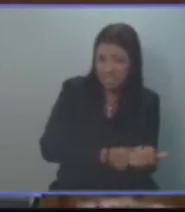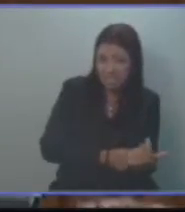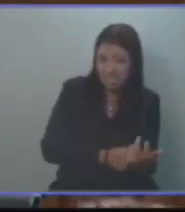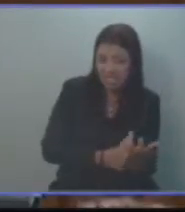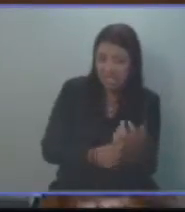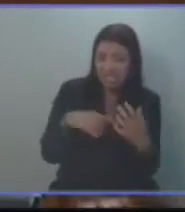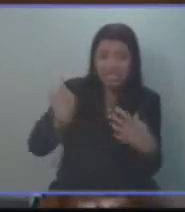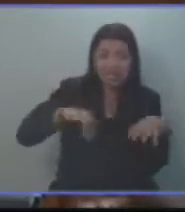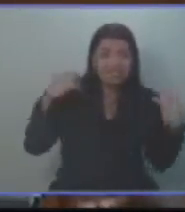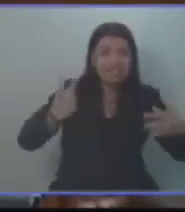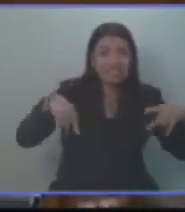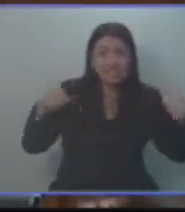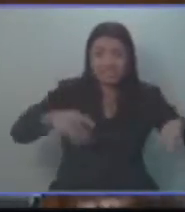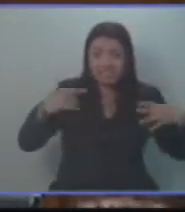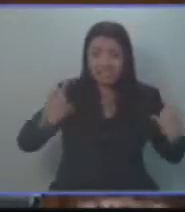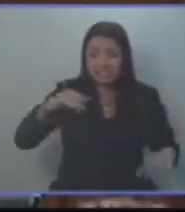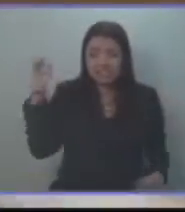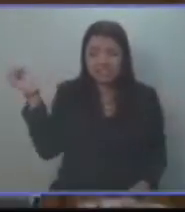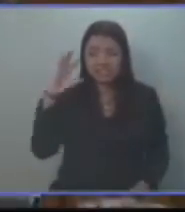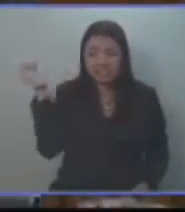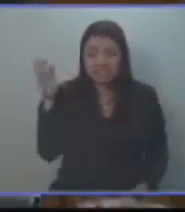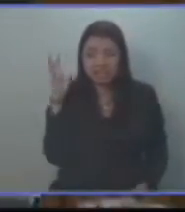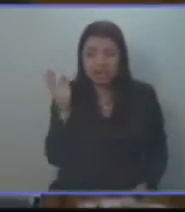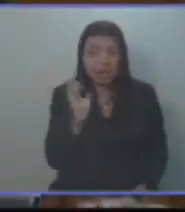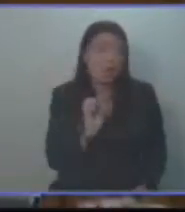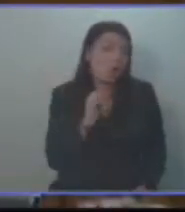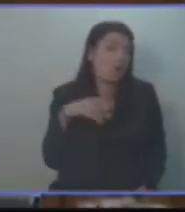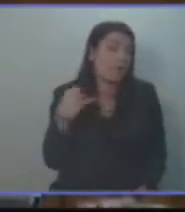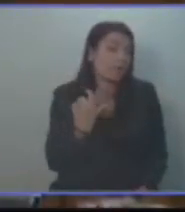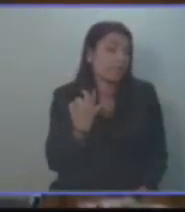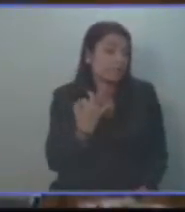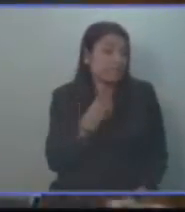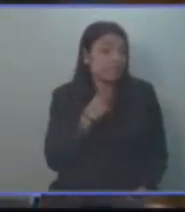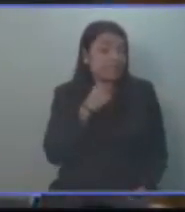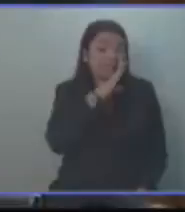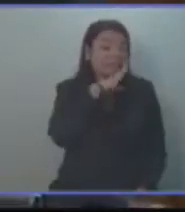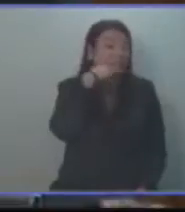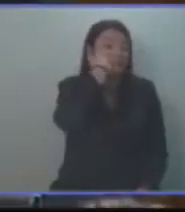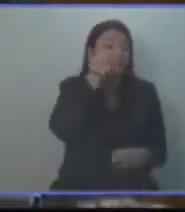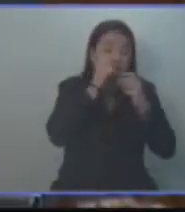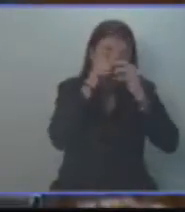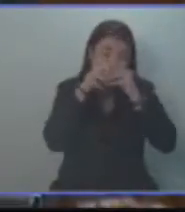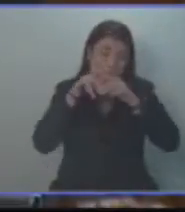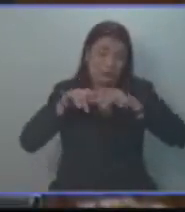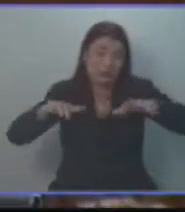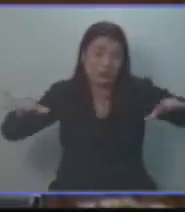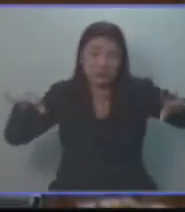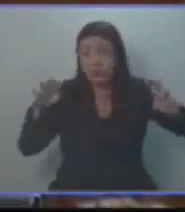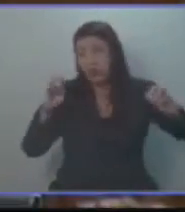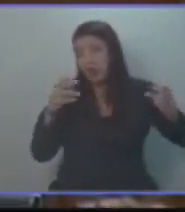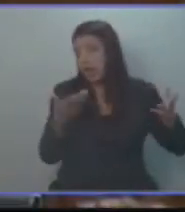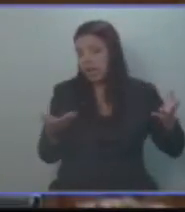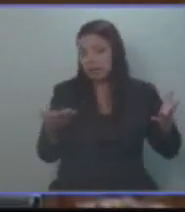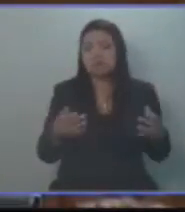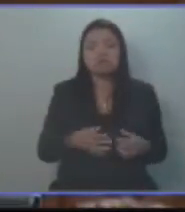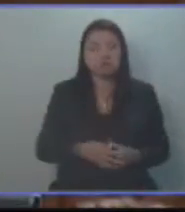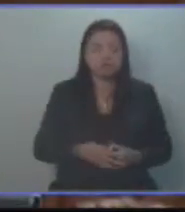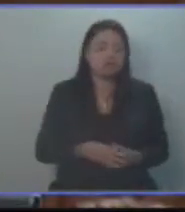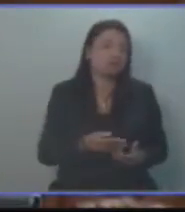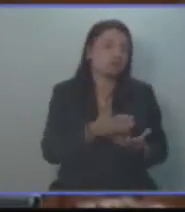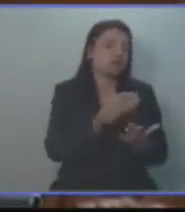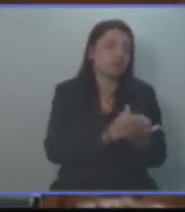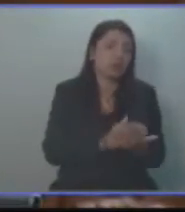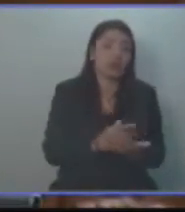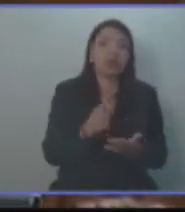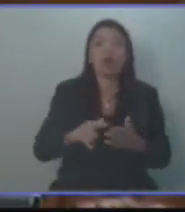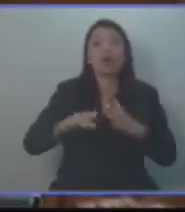desastre, emergencia o cuando lo requiera por epidemia u otra situación que amerite su presencia. FF, cumplir